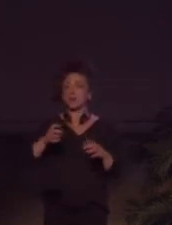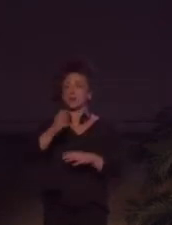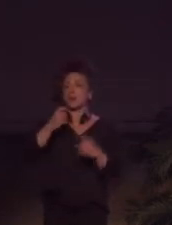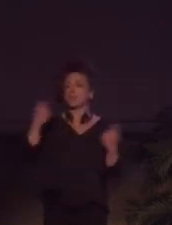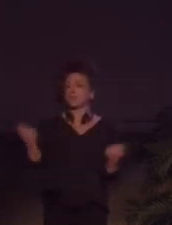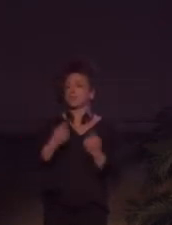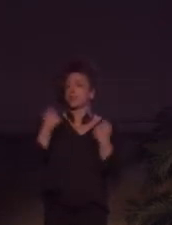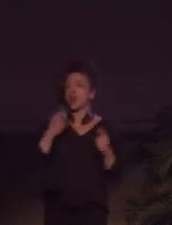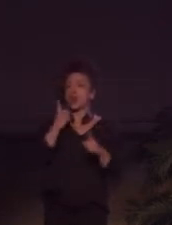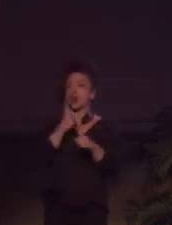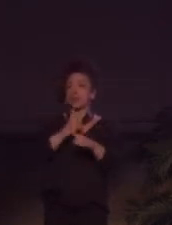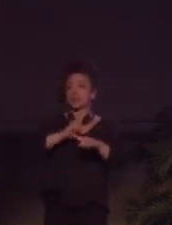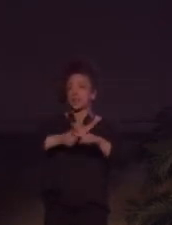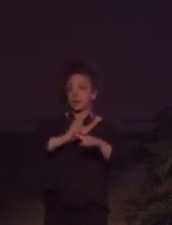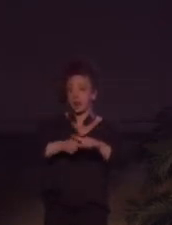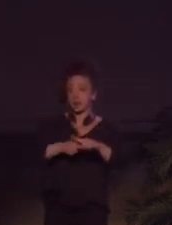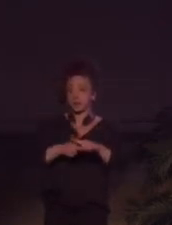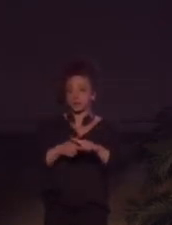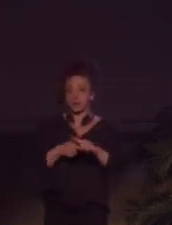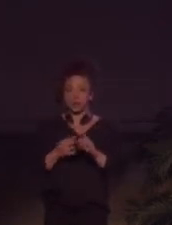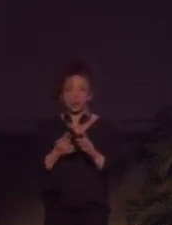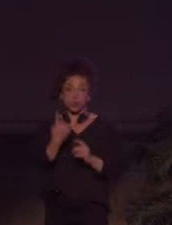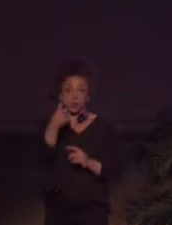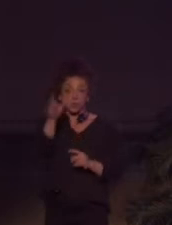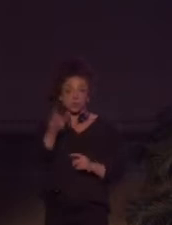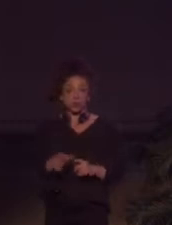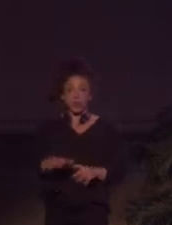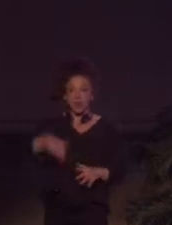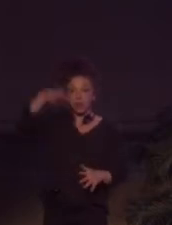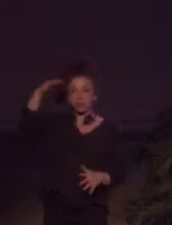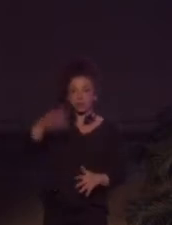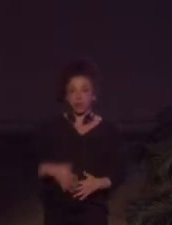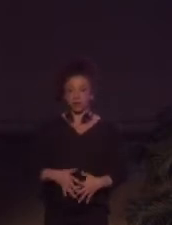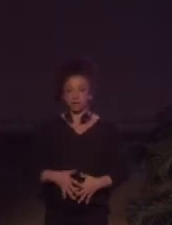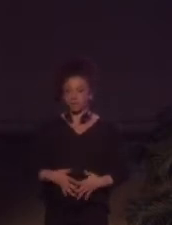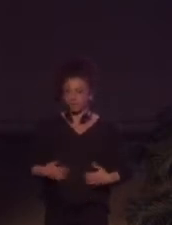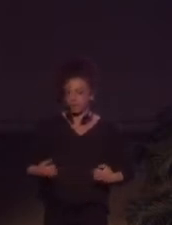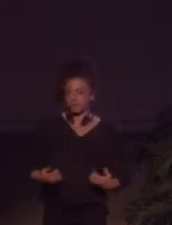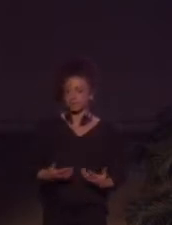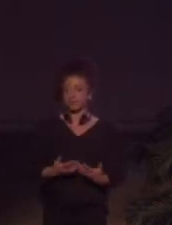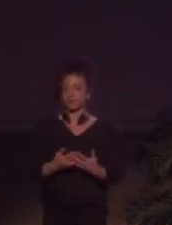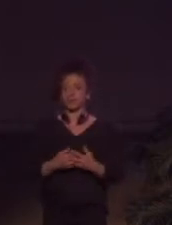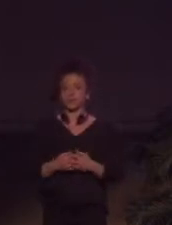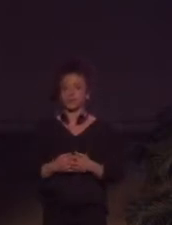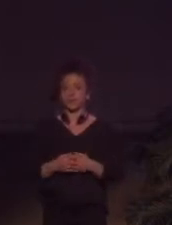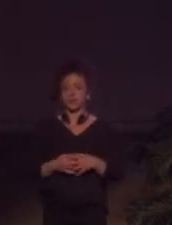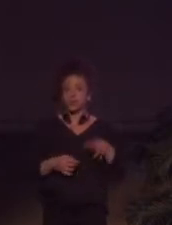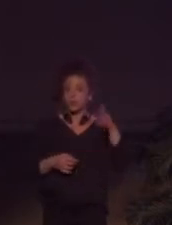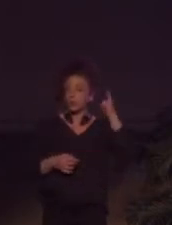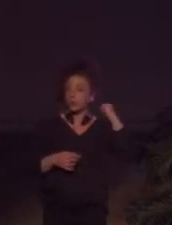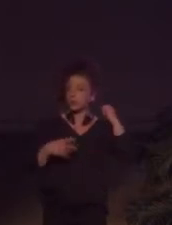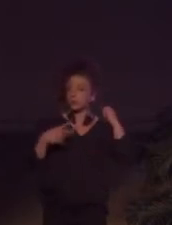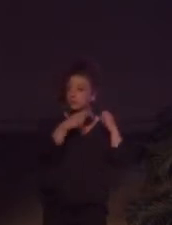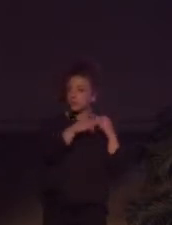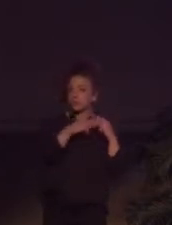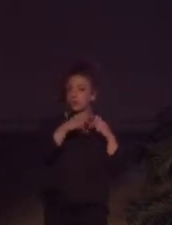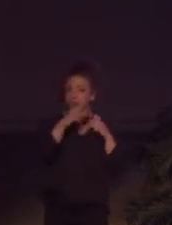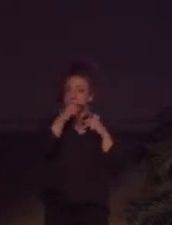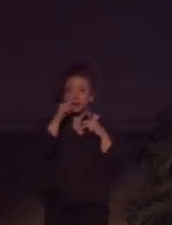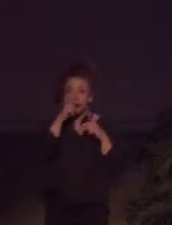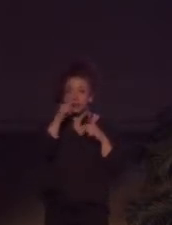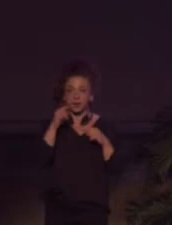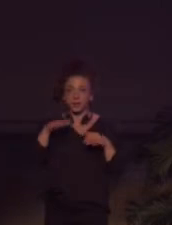llegamos a los baños y vi una persona alta y corpulente, así como yo, que estaba cortando el mechón de cabello y se estaba poniendo un bigotito y una perillita.